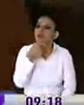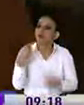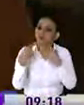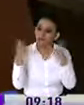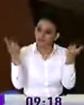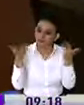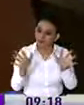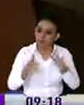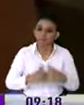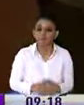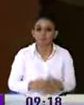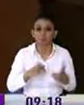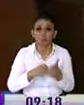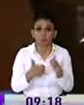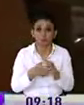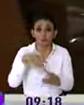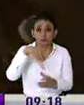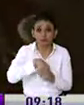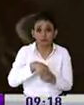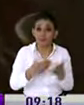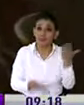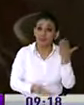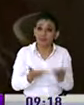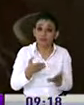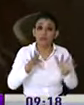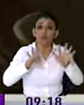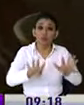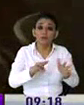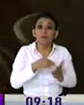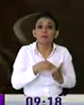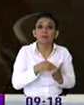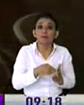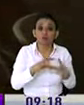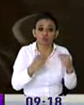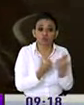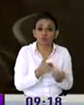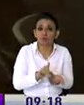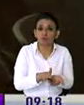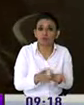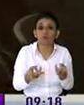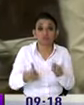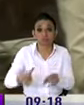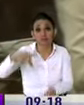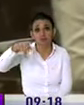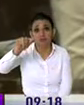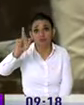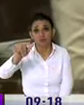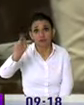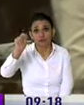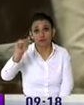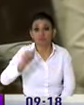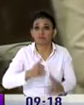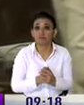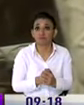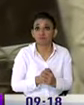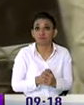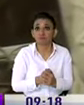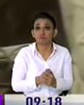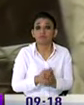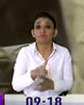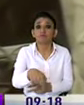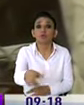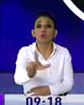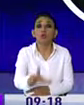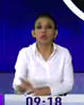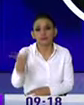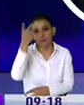señora? La disputa interna podría llegar a la expulsión de los 9 miembros del partido, entre ellos Ricardo Patiño. Una resolución se tomaría este próximo